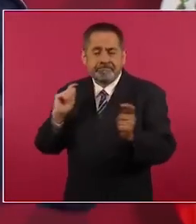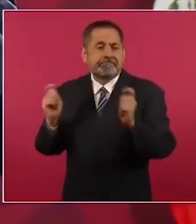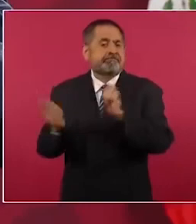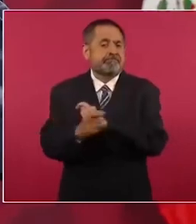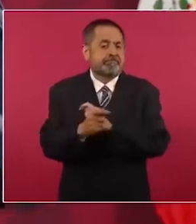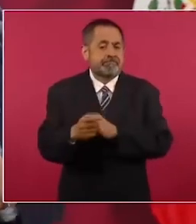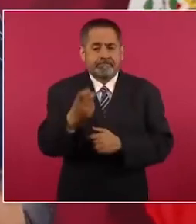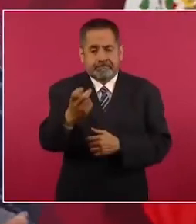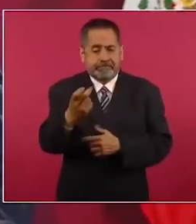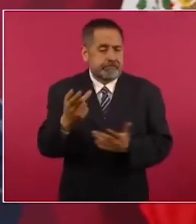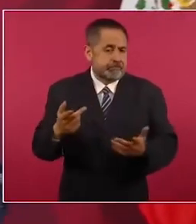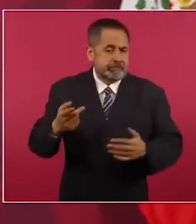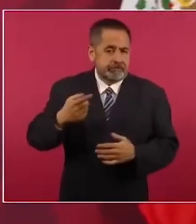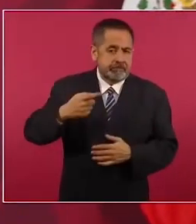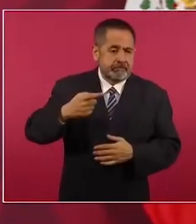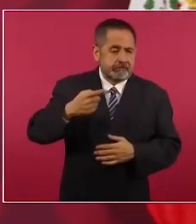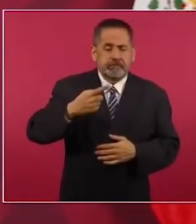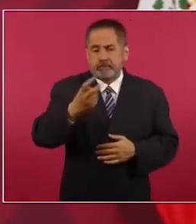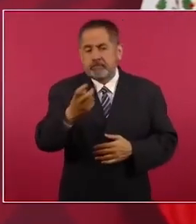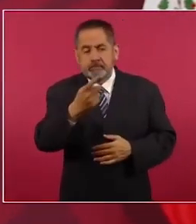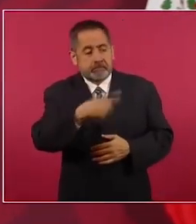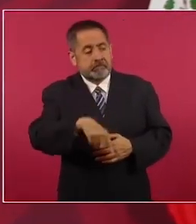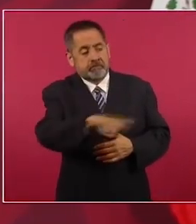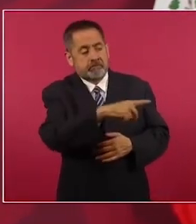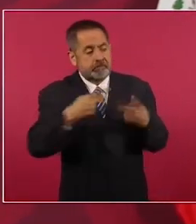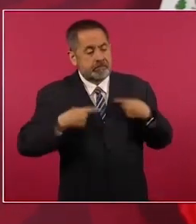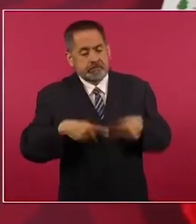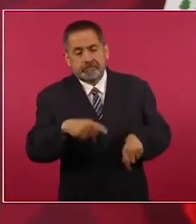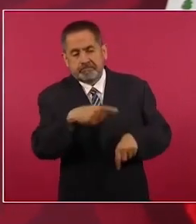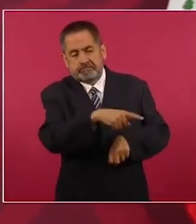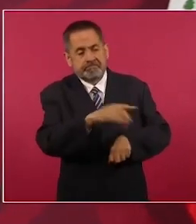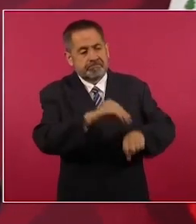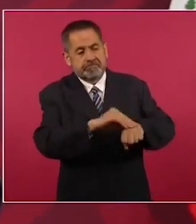pues a estos comportamientos,